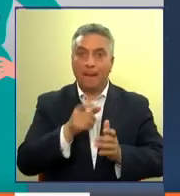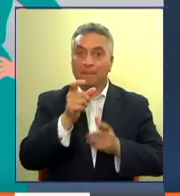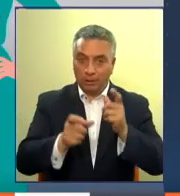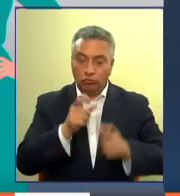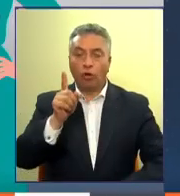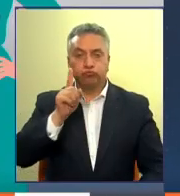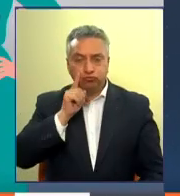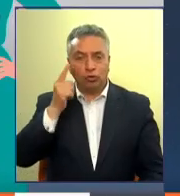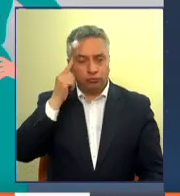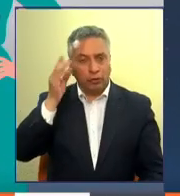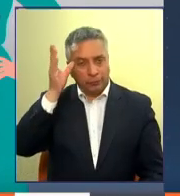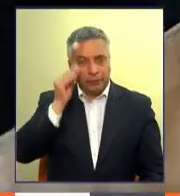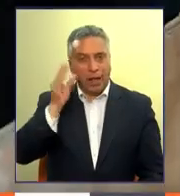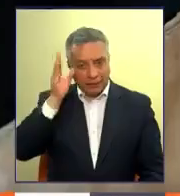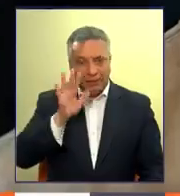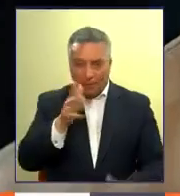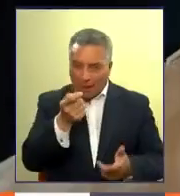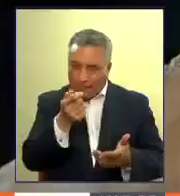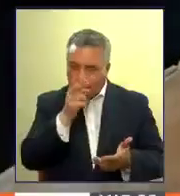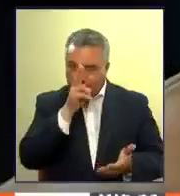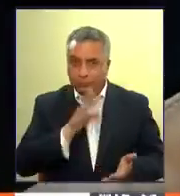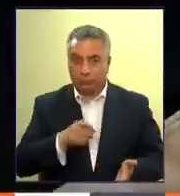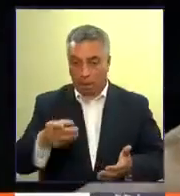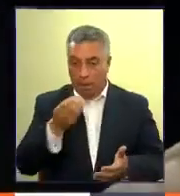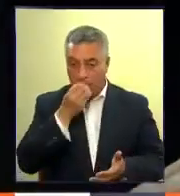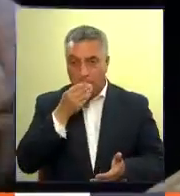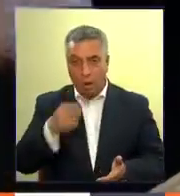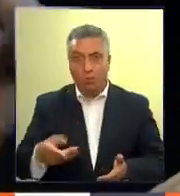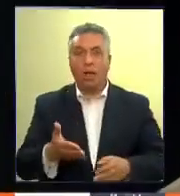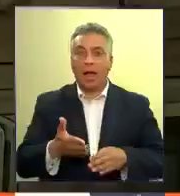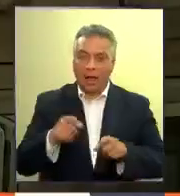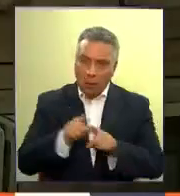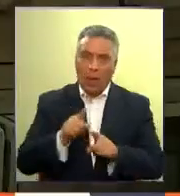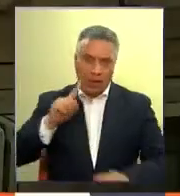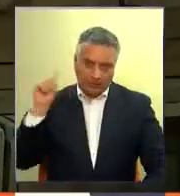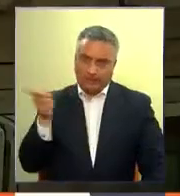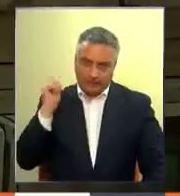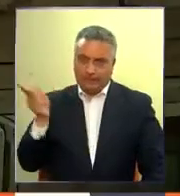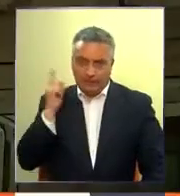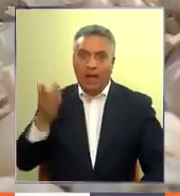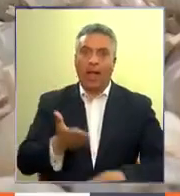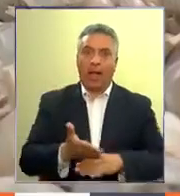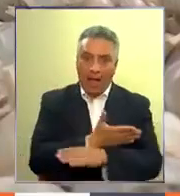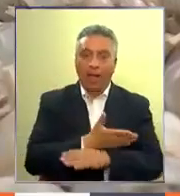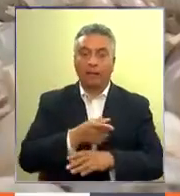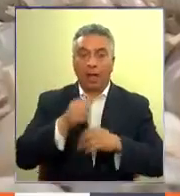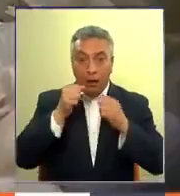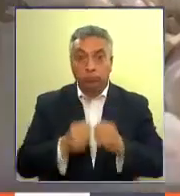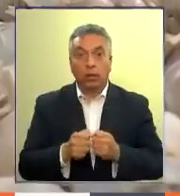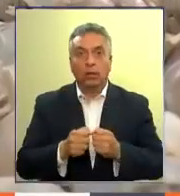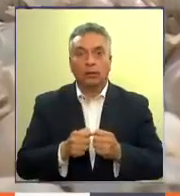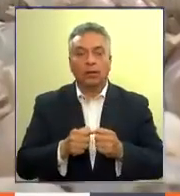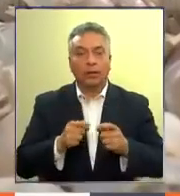demencia como el Alzheimer. Consumir estos alimentos de manera habitual podrían ayudarnos a prevenirla.